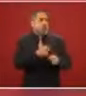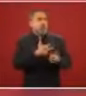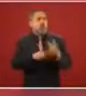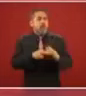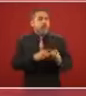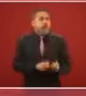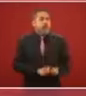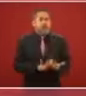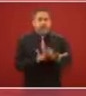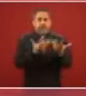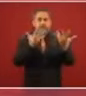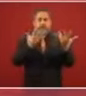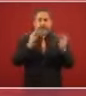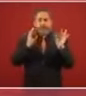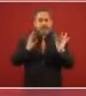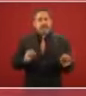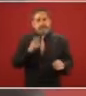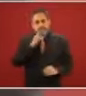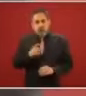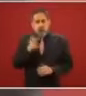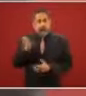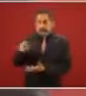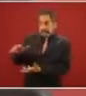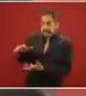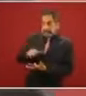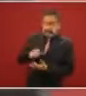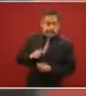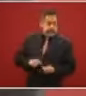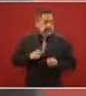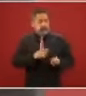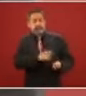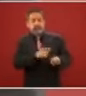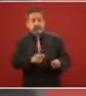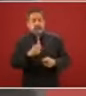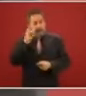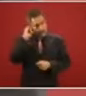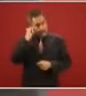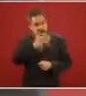que se va a entregar a los campesinos.